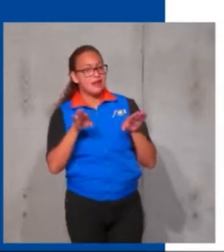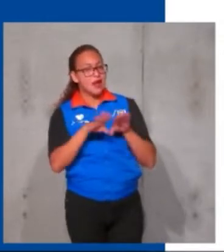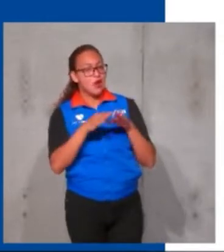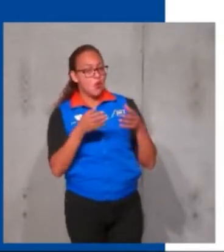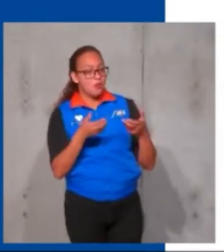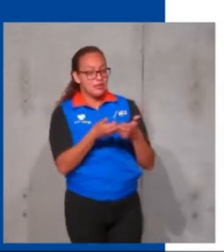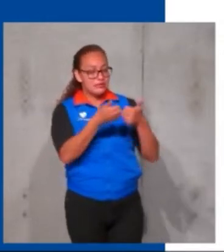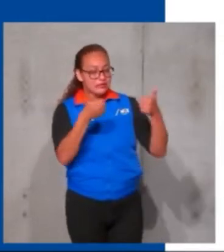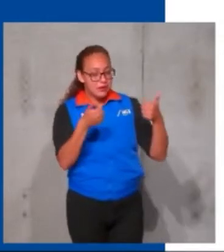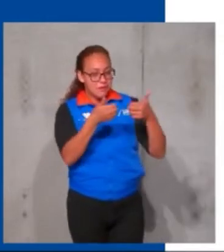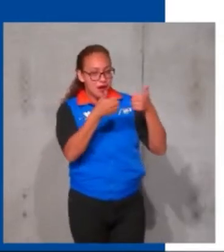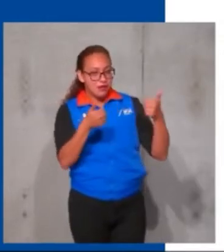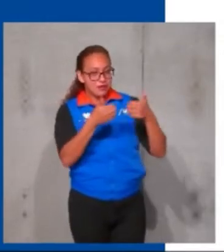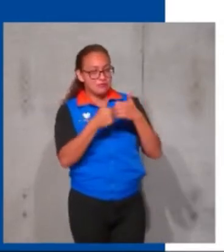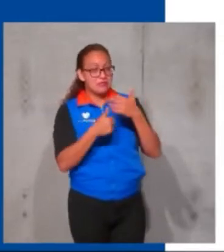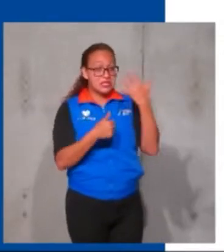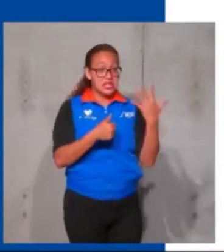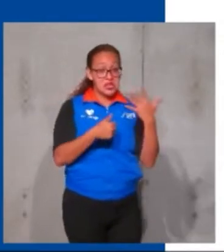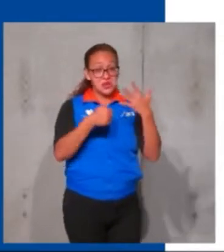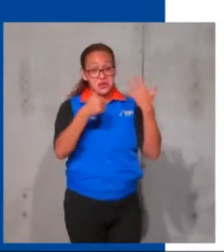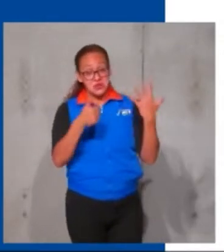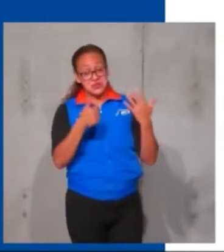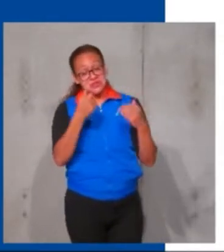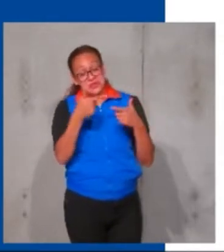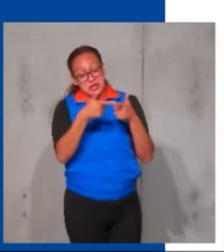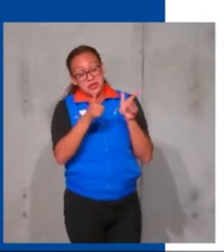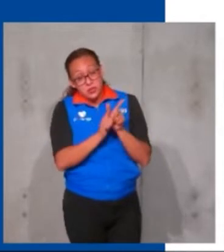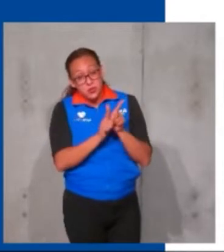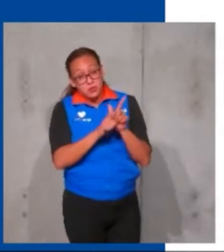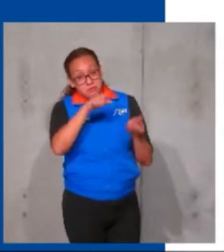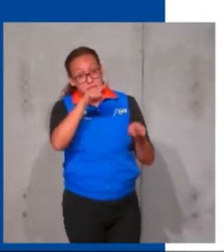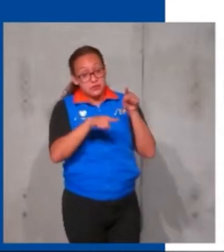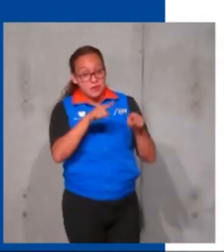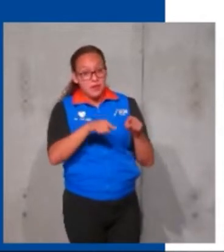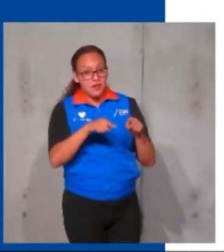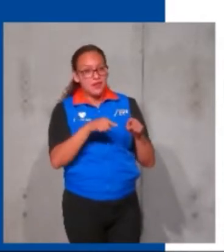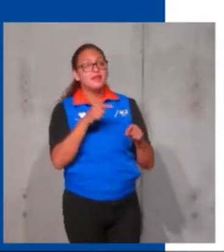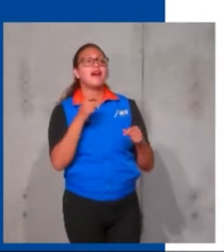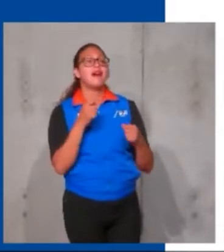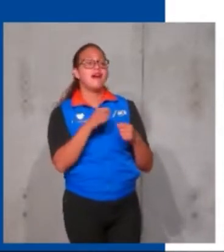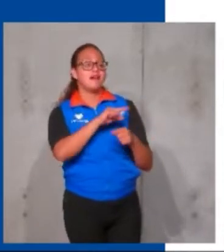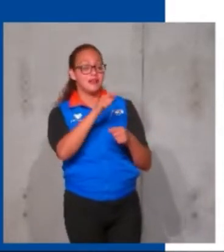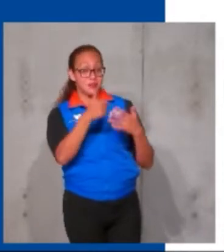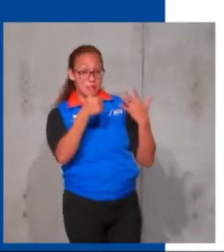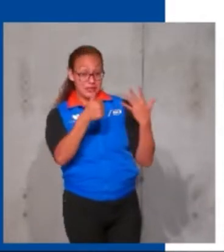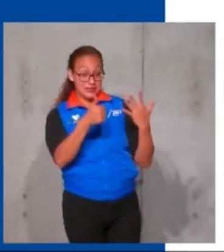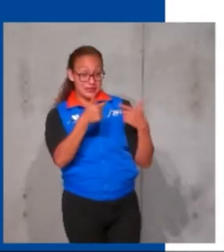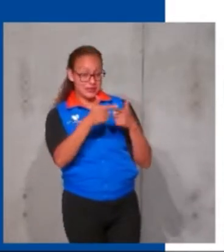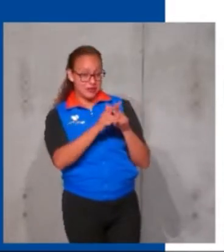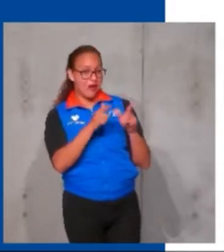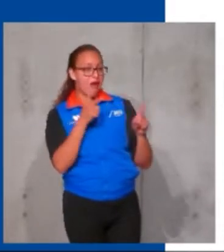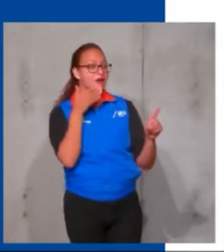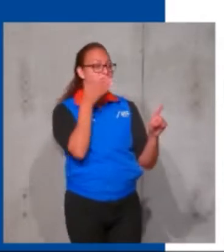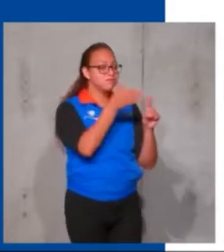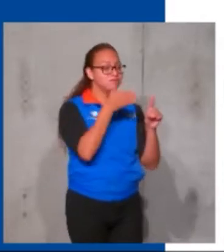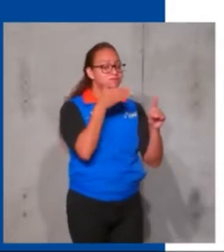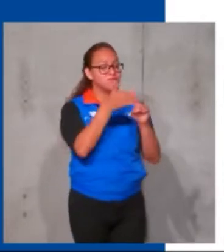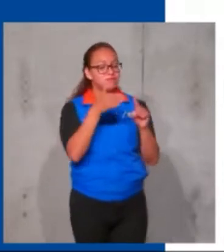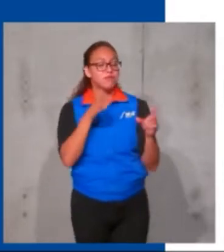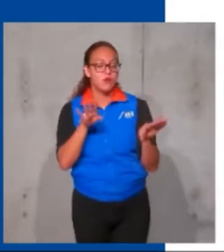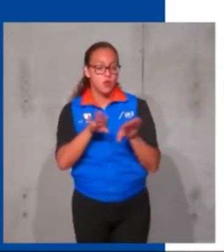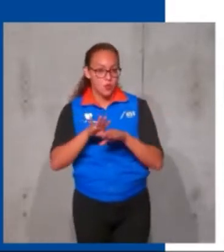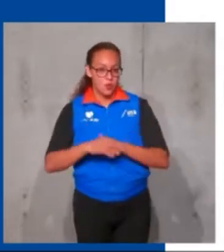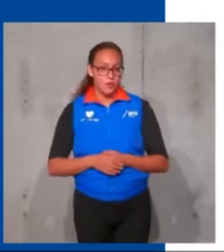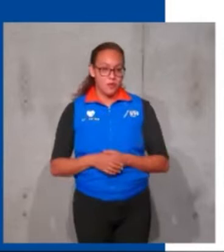agrupar para identificar 5 o 6 grupos de interés que realmente tengan relevancia para la organización.